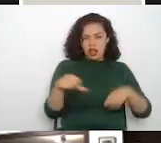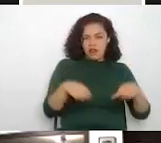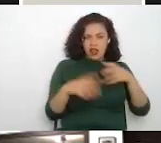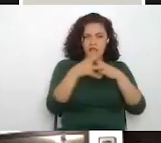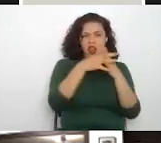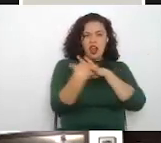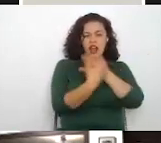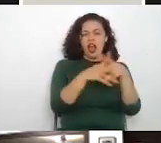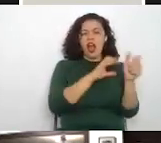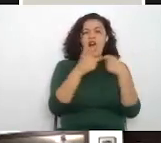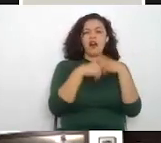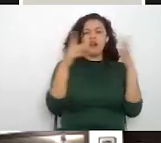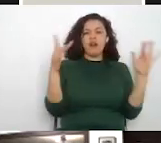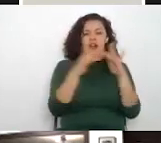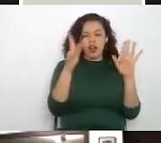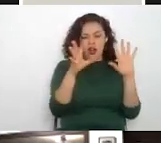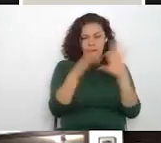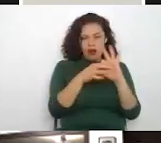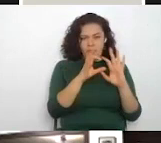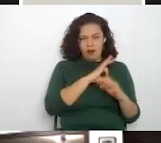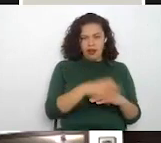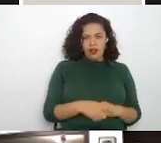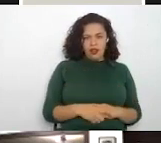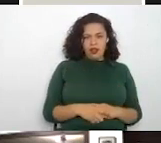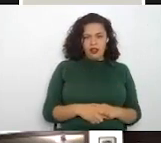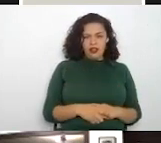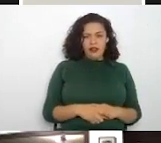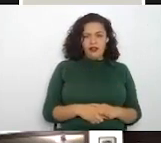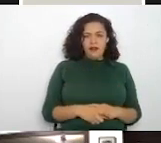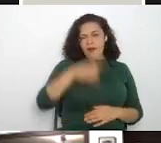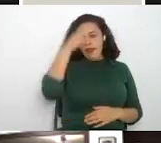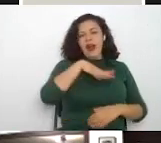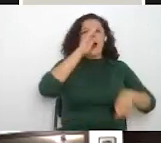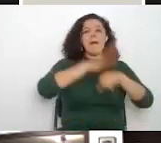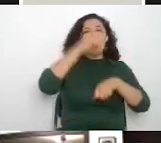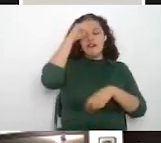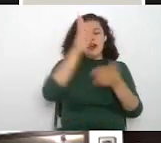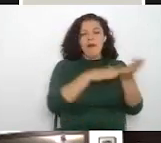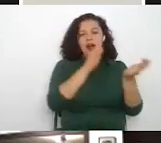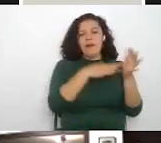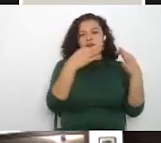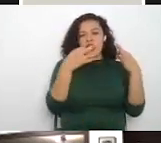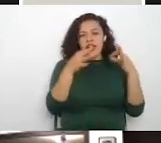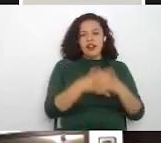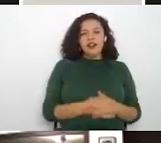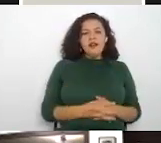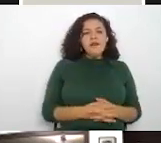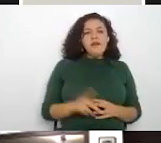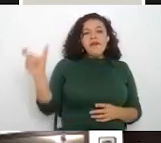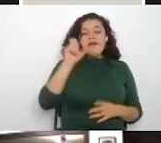del procedimiento con otro, a efecto de simplificar el documento. Cuando se